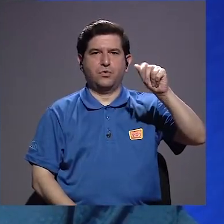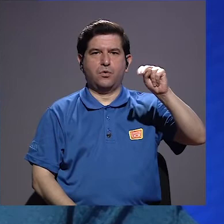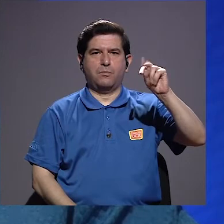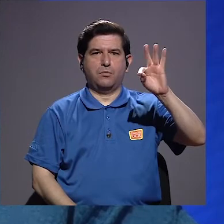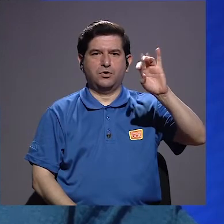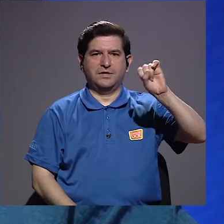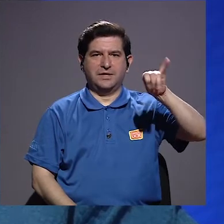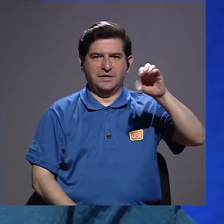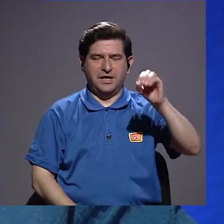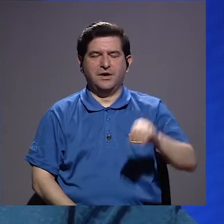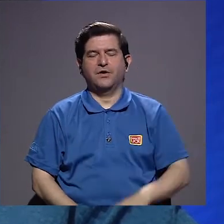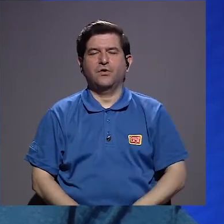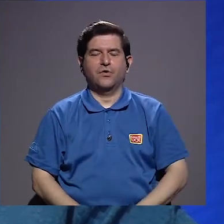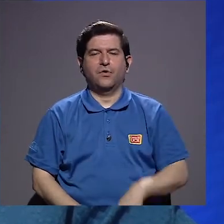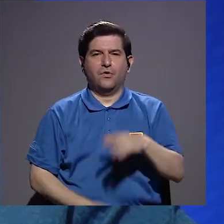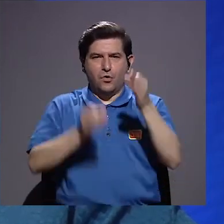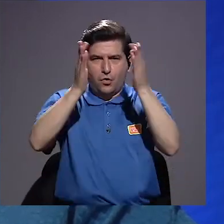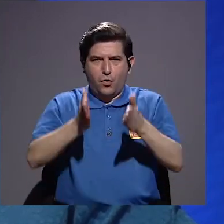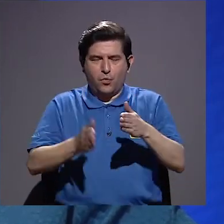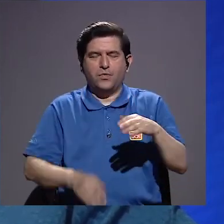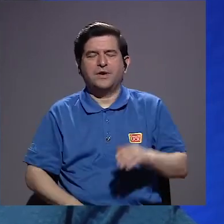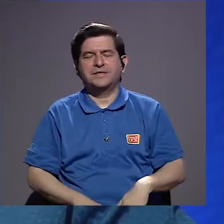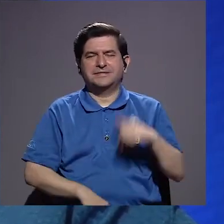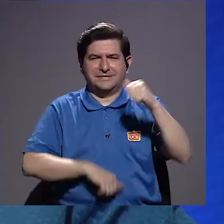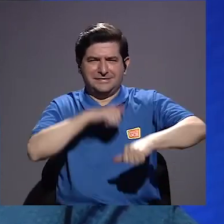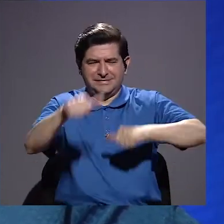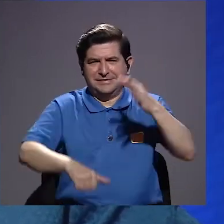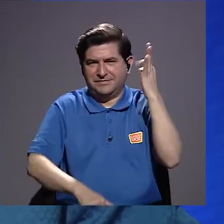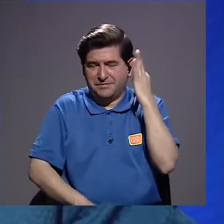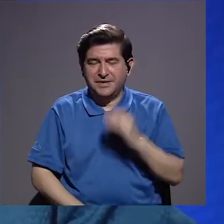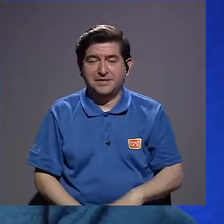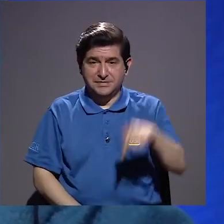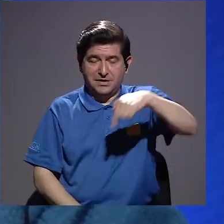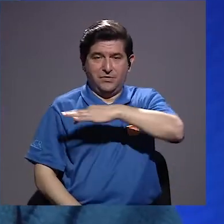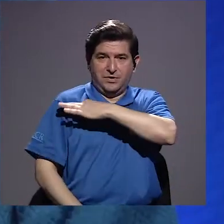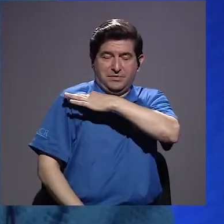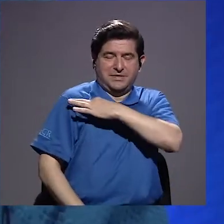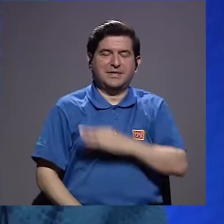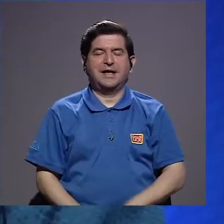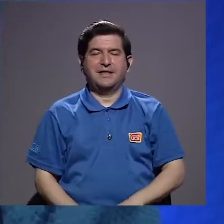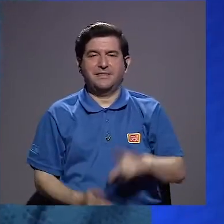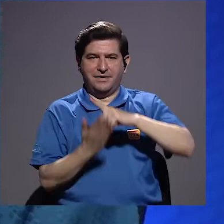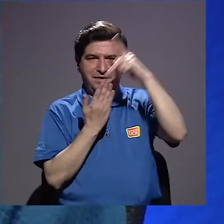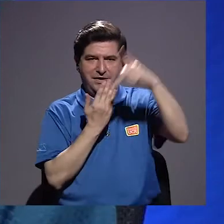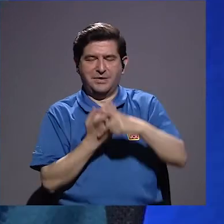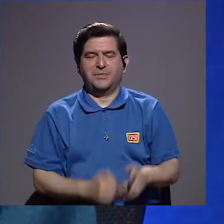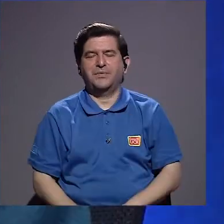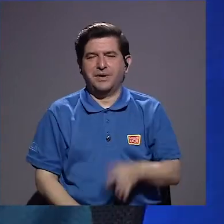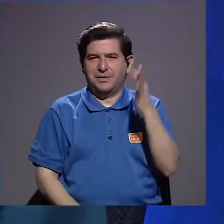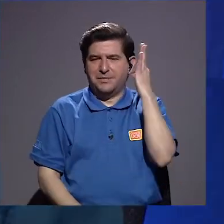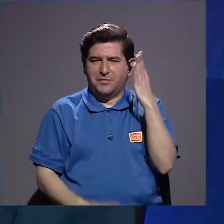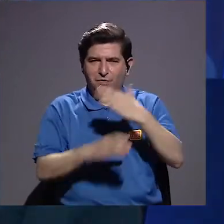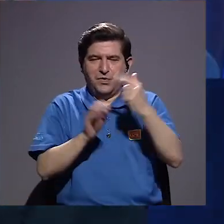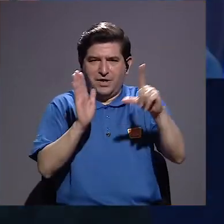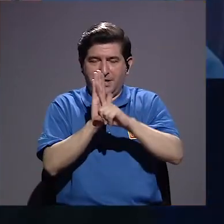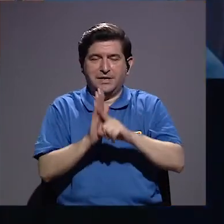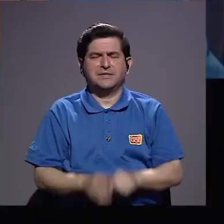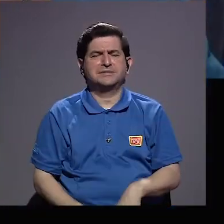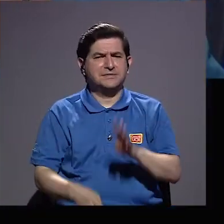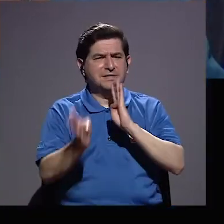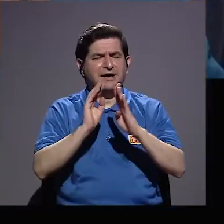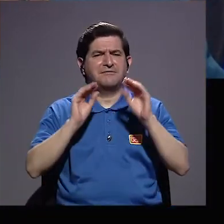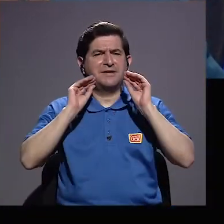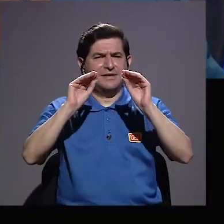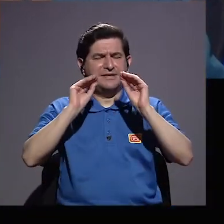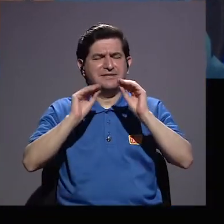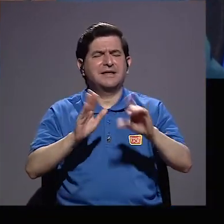jurista feminista, nuestra invitada hoy en Mujeres de Ley. Doña Alda, hemos conversado acerca de la enseñanza del derecho,